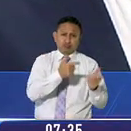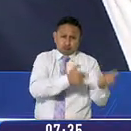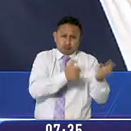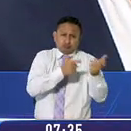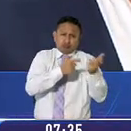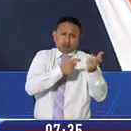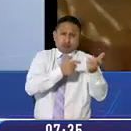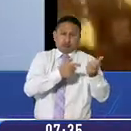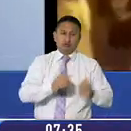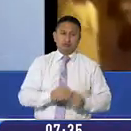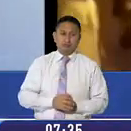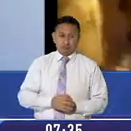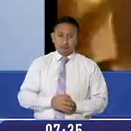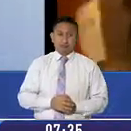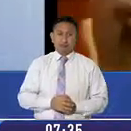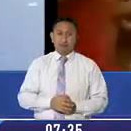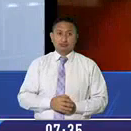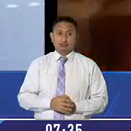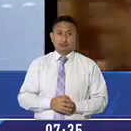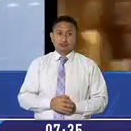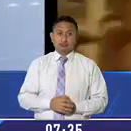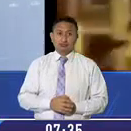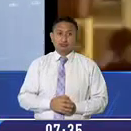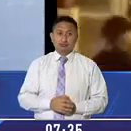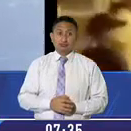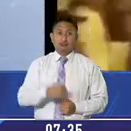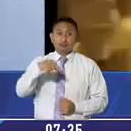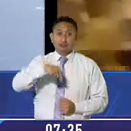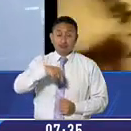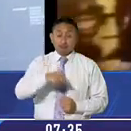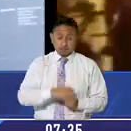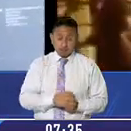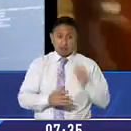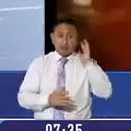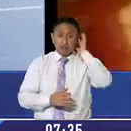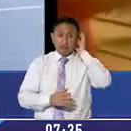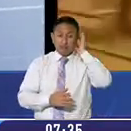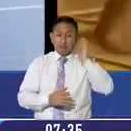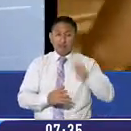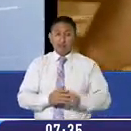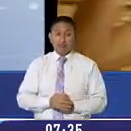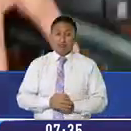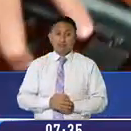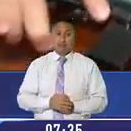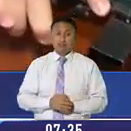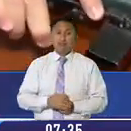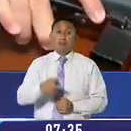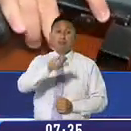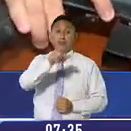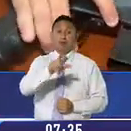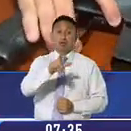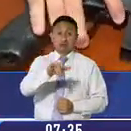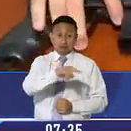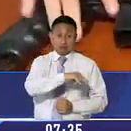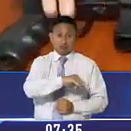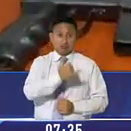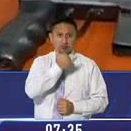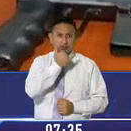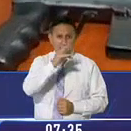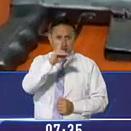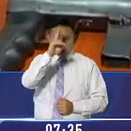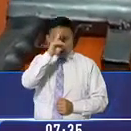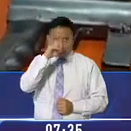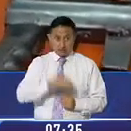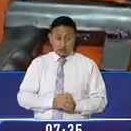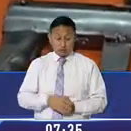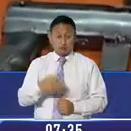todos los proyectiles. Esto de aquí, claro, que en unas manos equivocadas pueden causar mucho